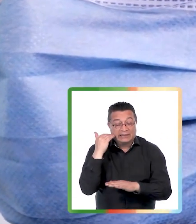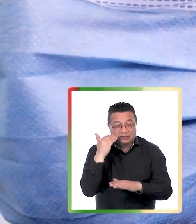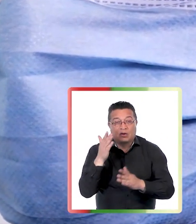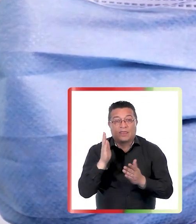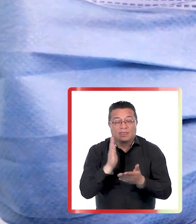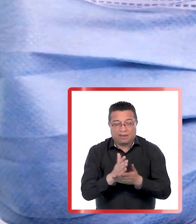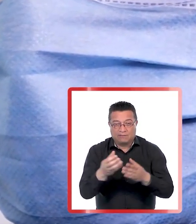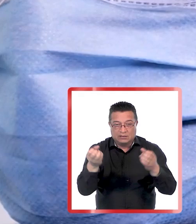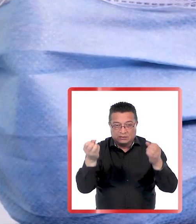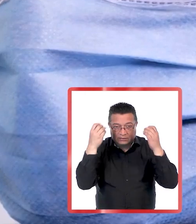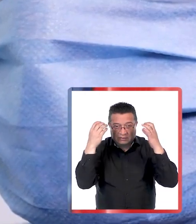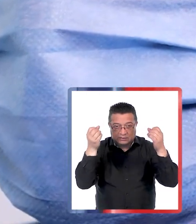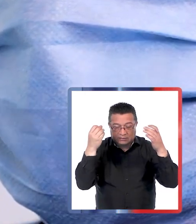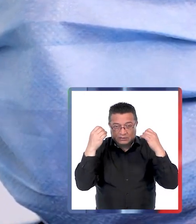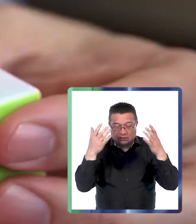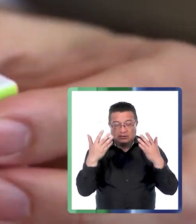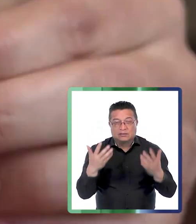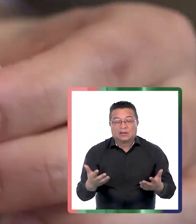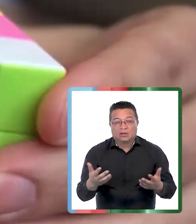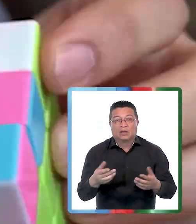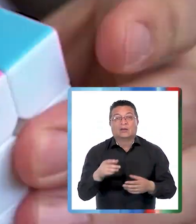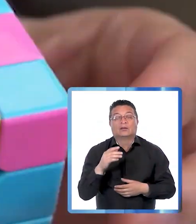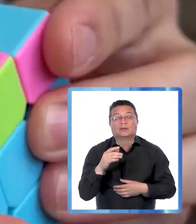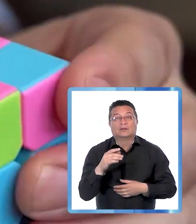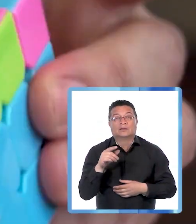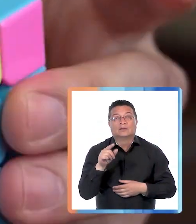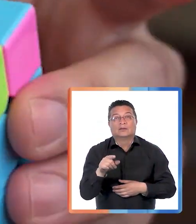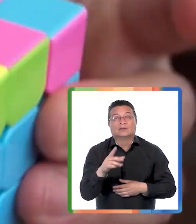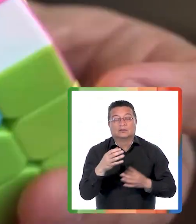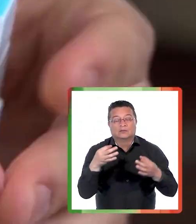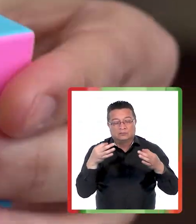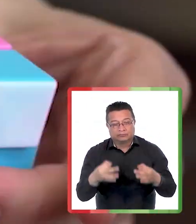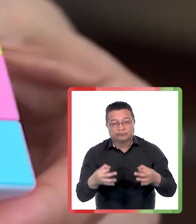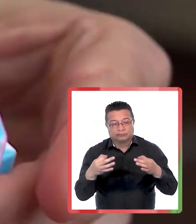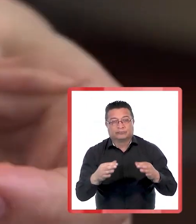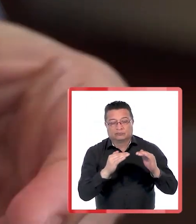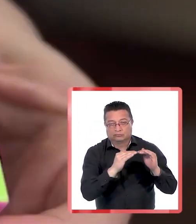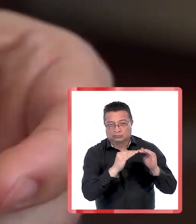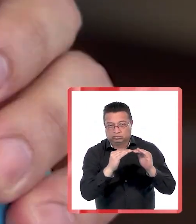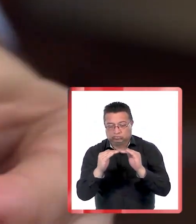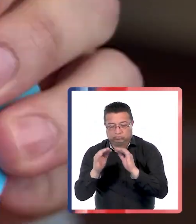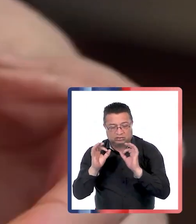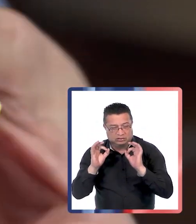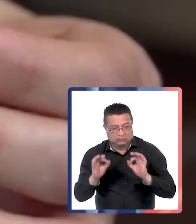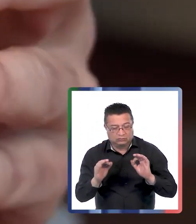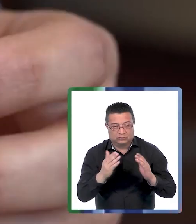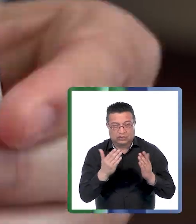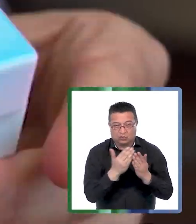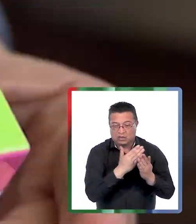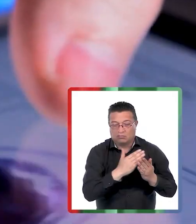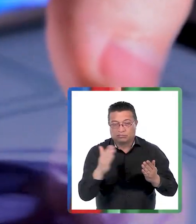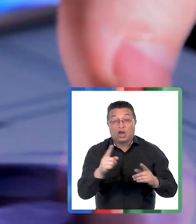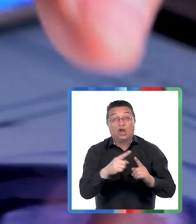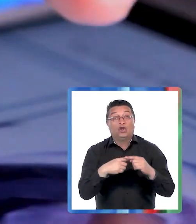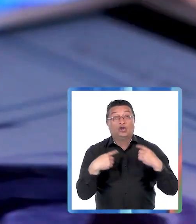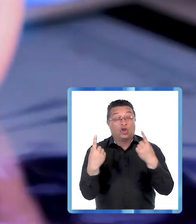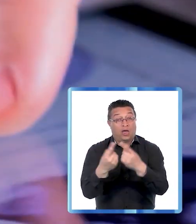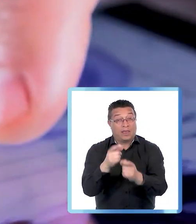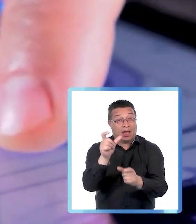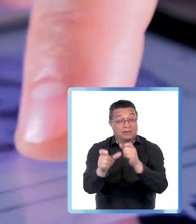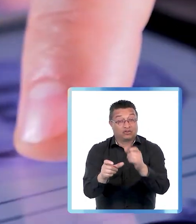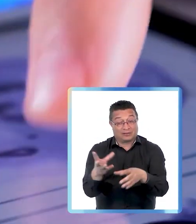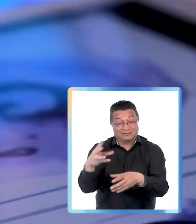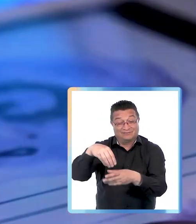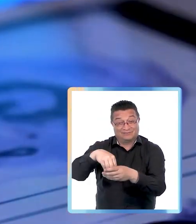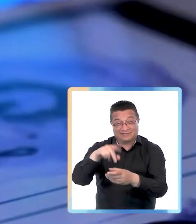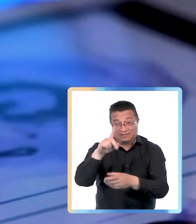tengan educación de calidad y a los tiempos correctos. Luego, todo el personal